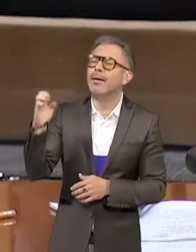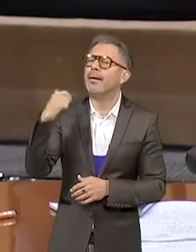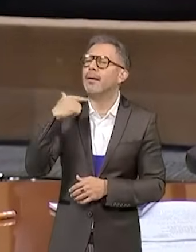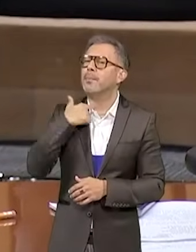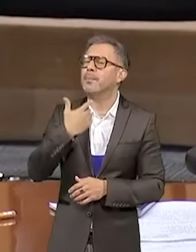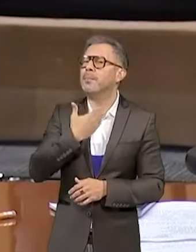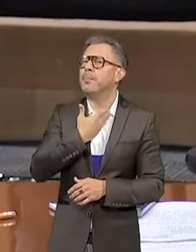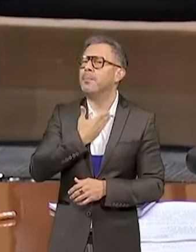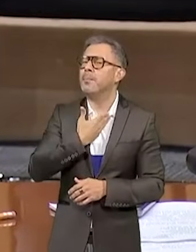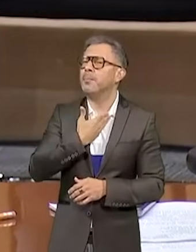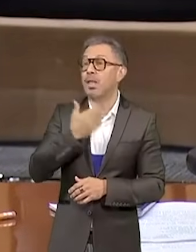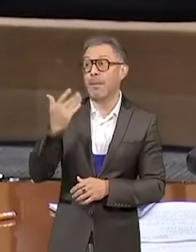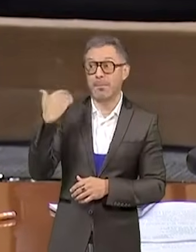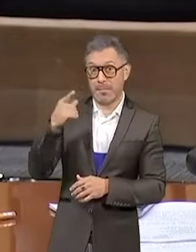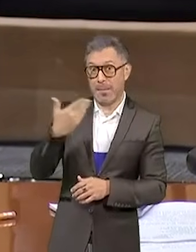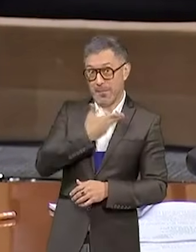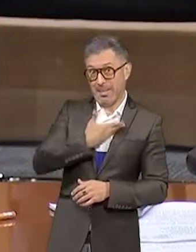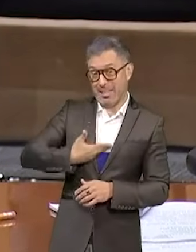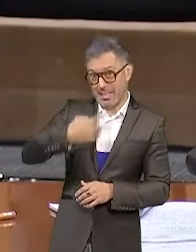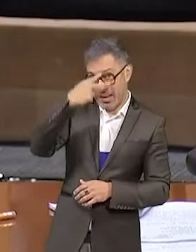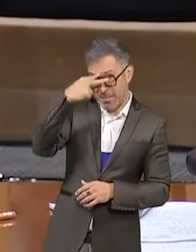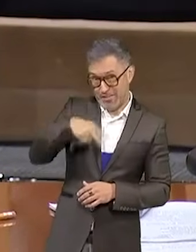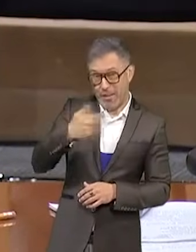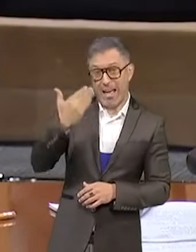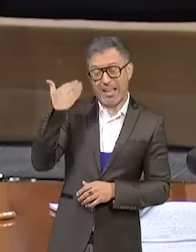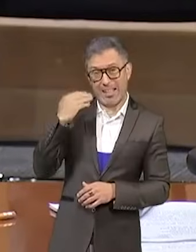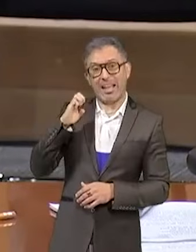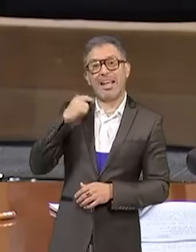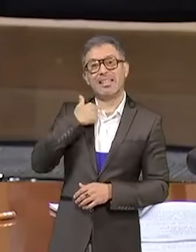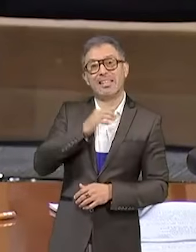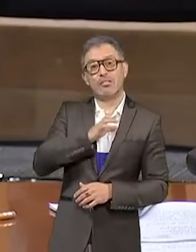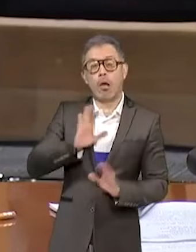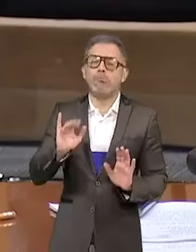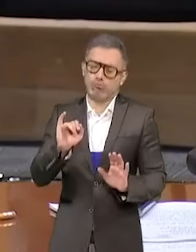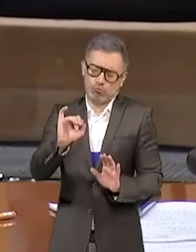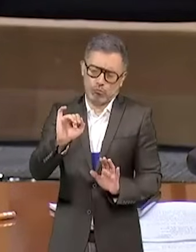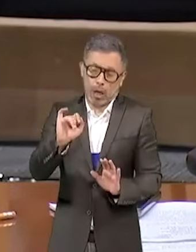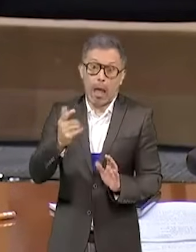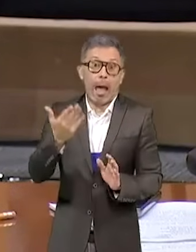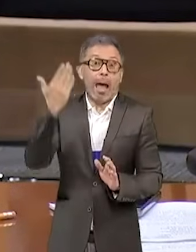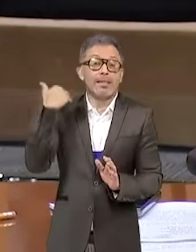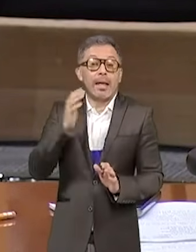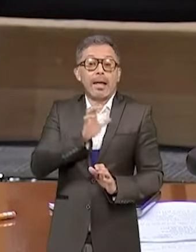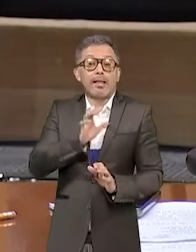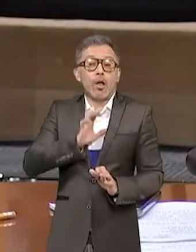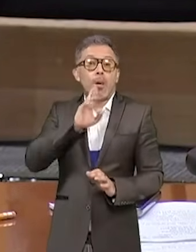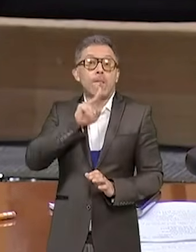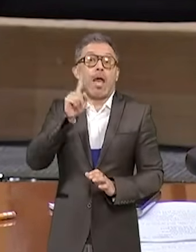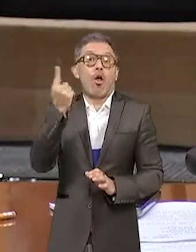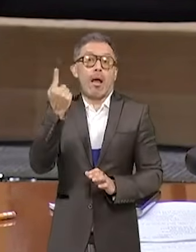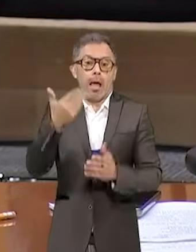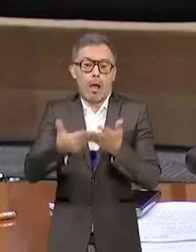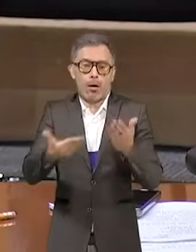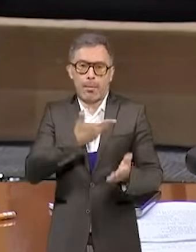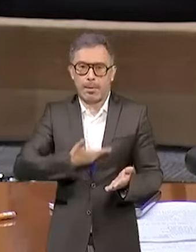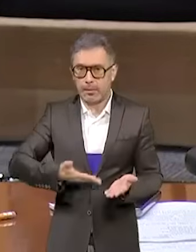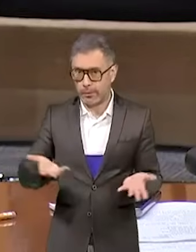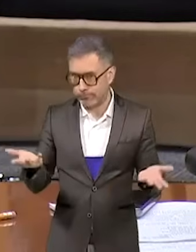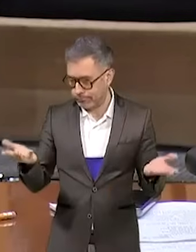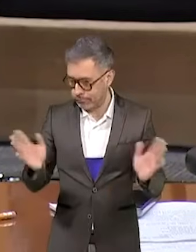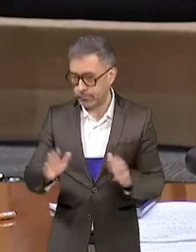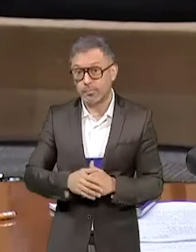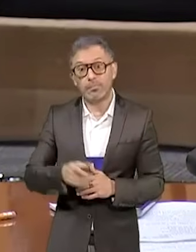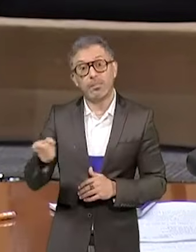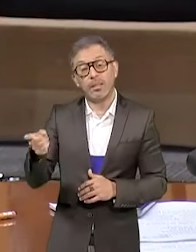candidato, que siempre fue mejor candidato que presidente, sin duda, dijo que no viviría